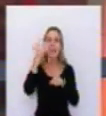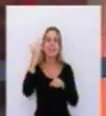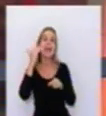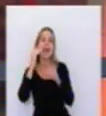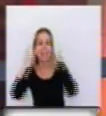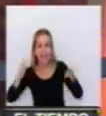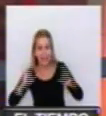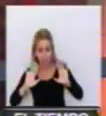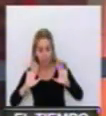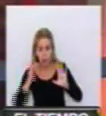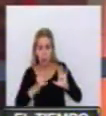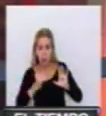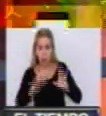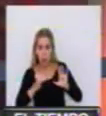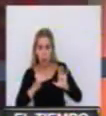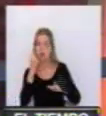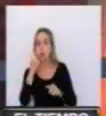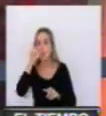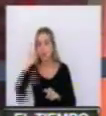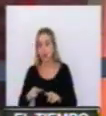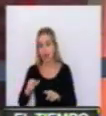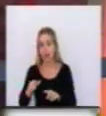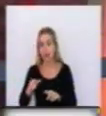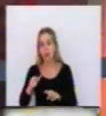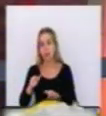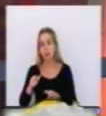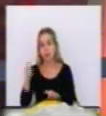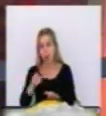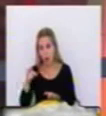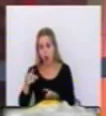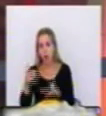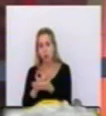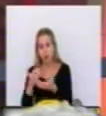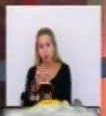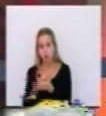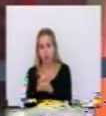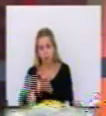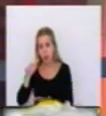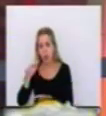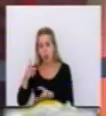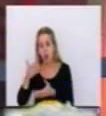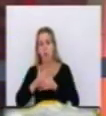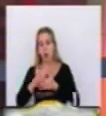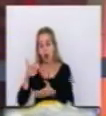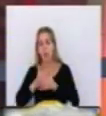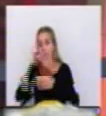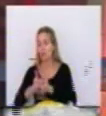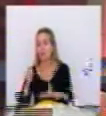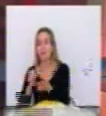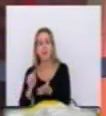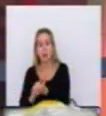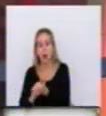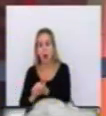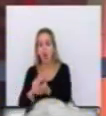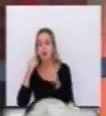el cuerpo se endureció al momento de morir, y posición del cuerpo decúbito dorsal, es decir, boca arriba